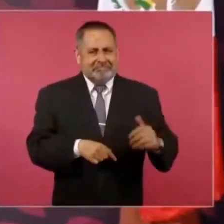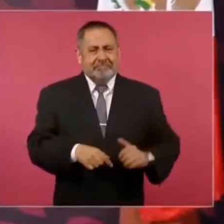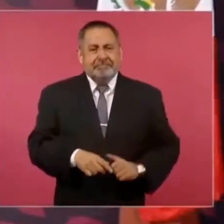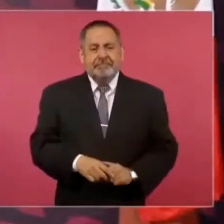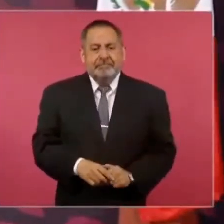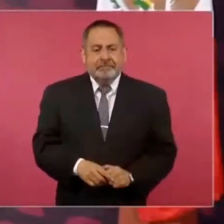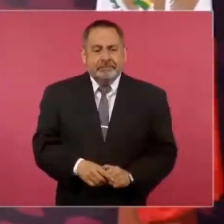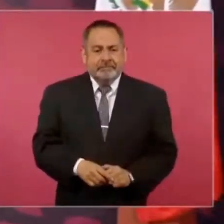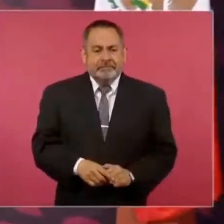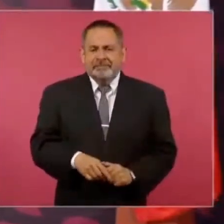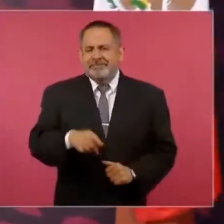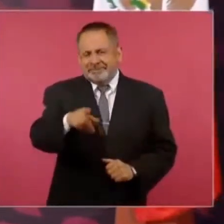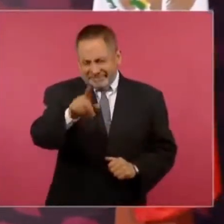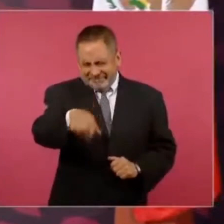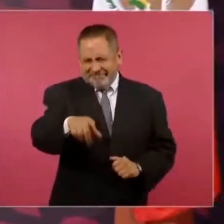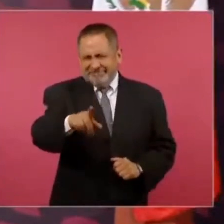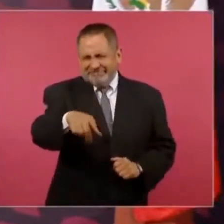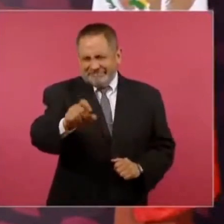La que